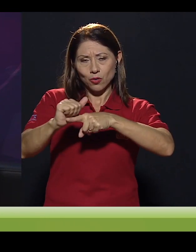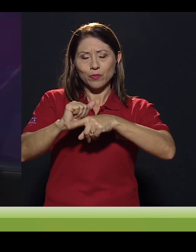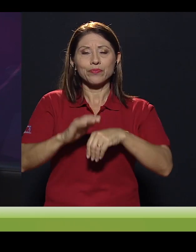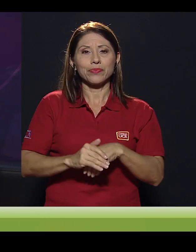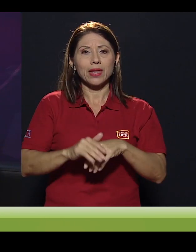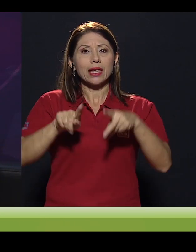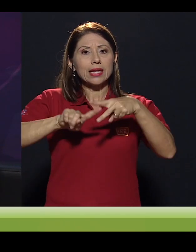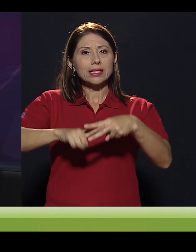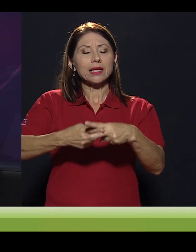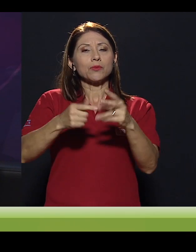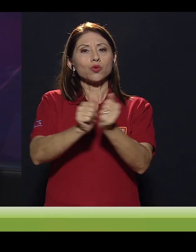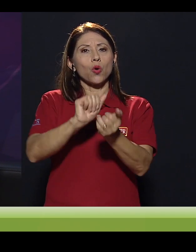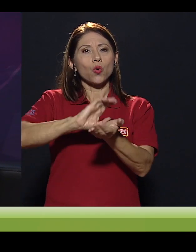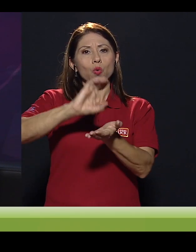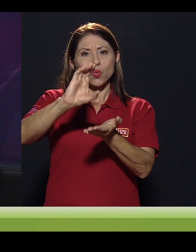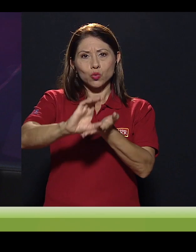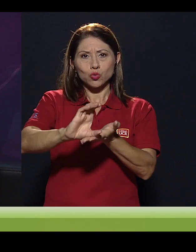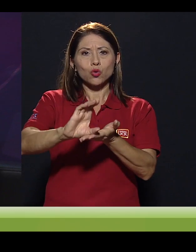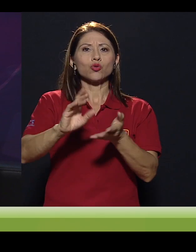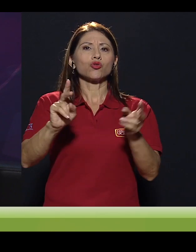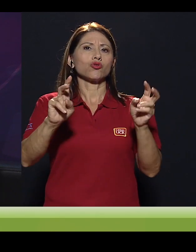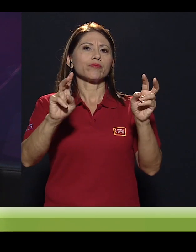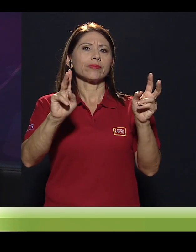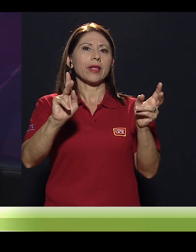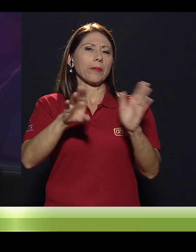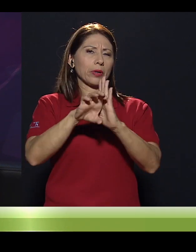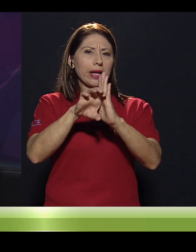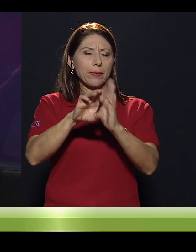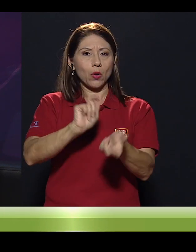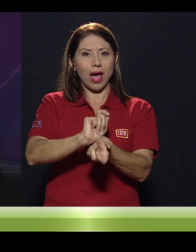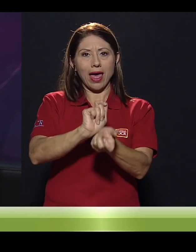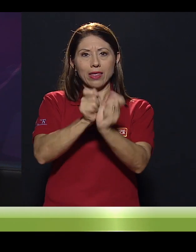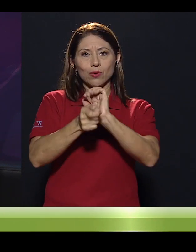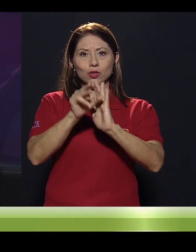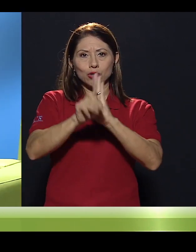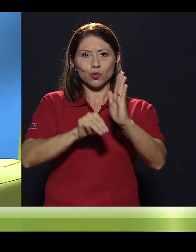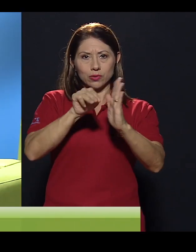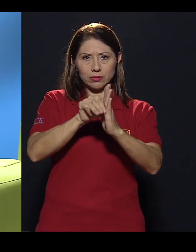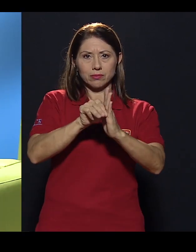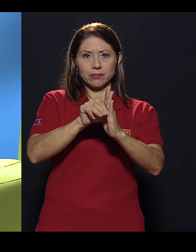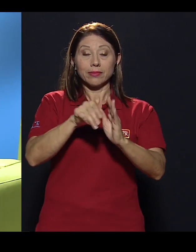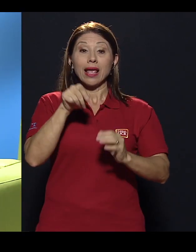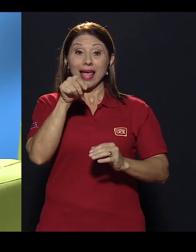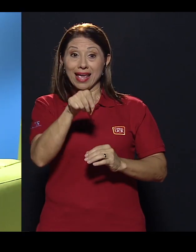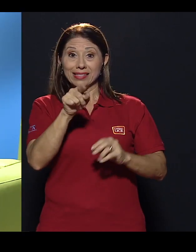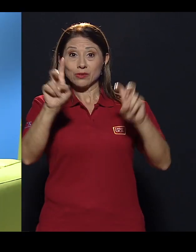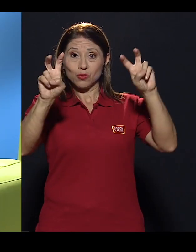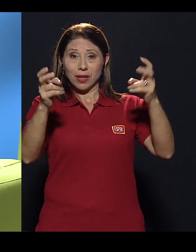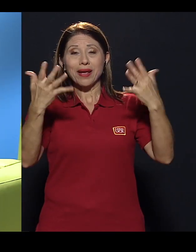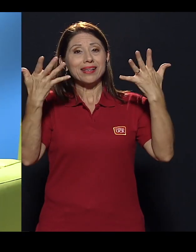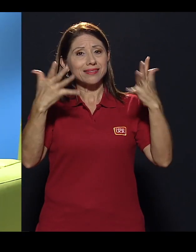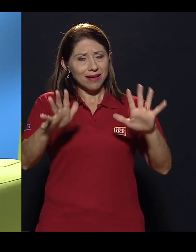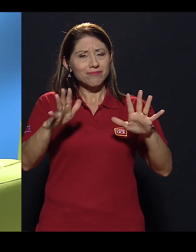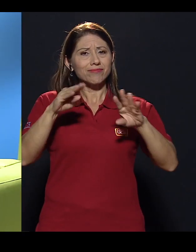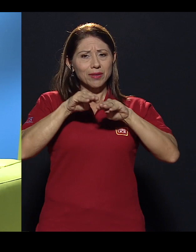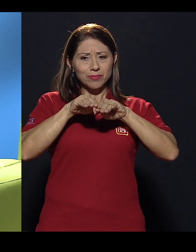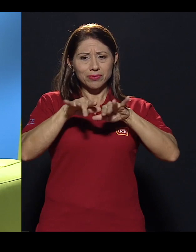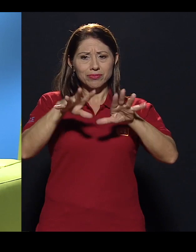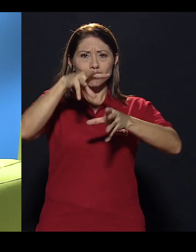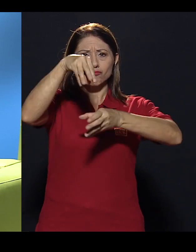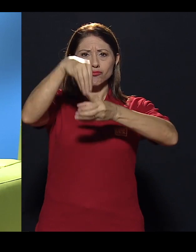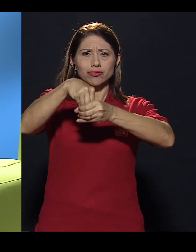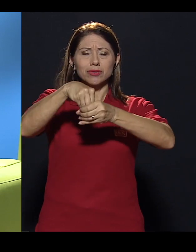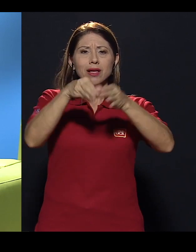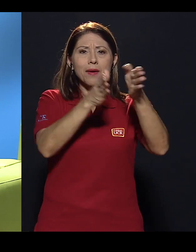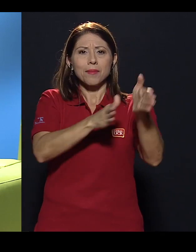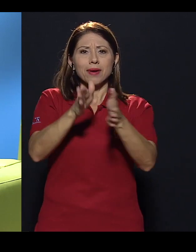con cursos de adecuaciones curriculares, por ejemplo. Hoy por hoy ese es un tema que está debidamente abordado en